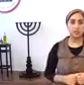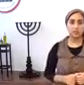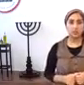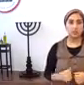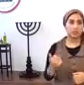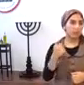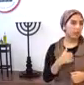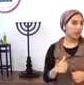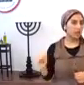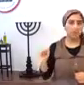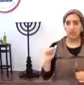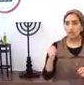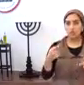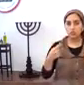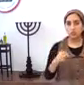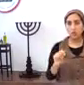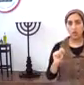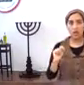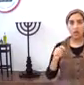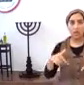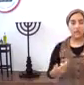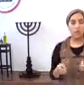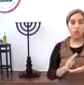A cualquier intento de santidad.